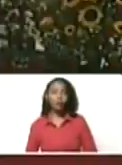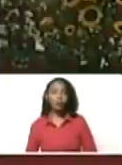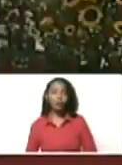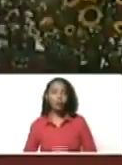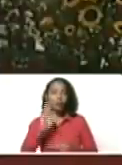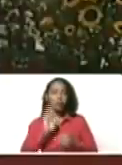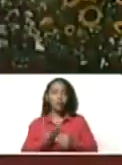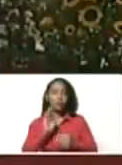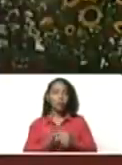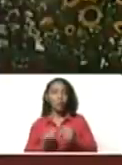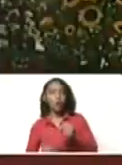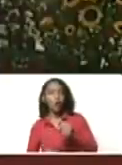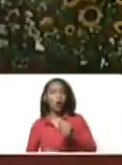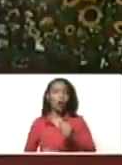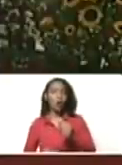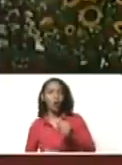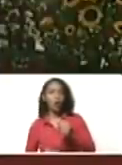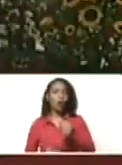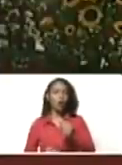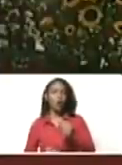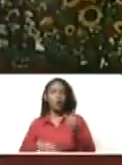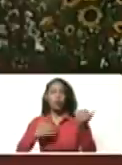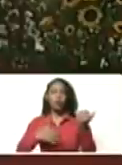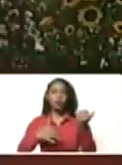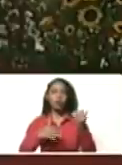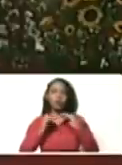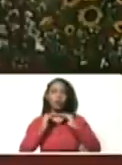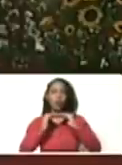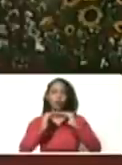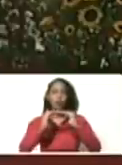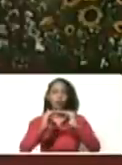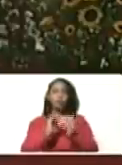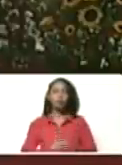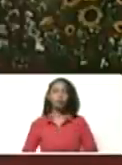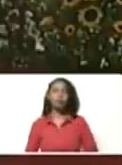cantor, cantaor del llano,